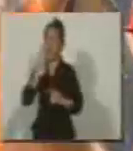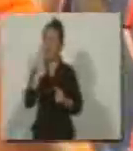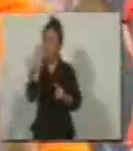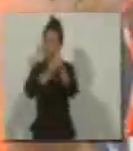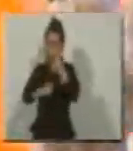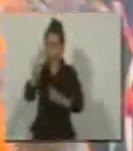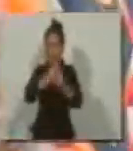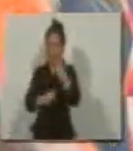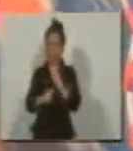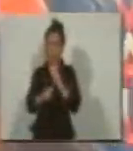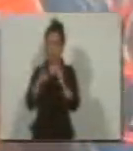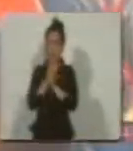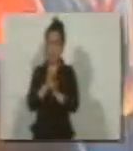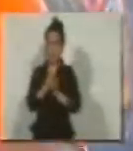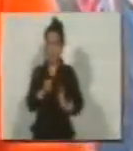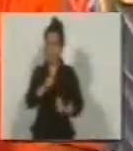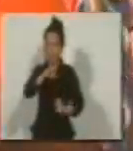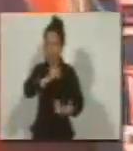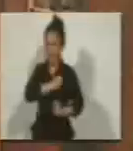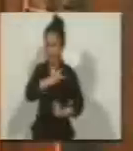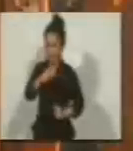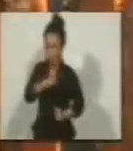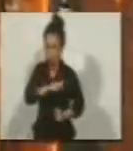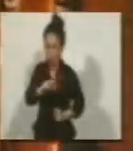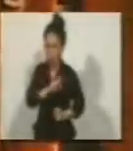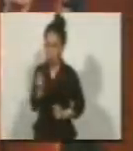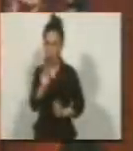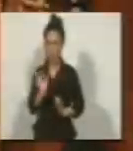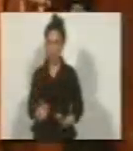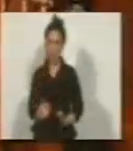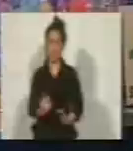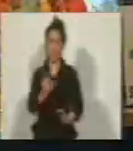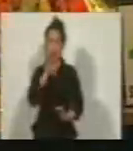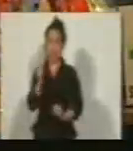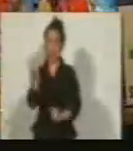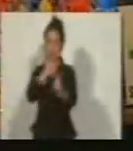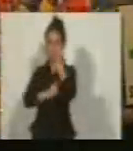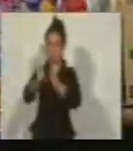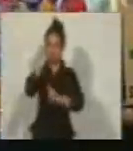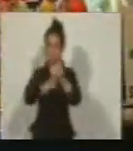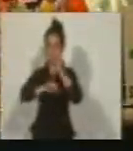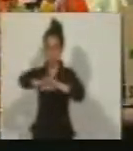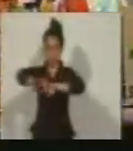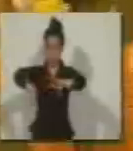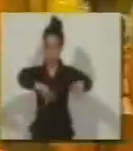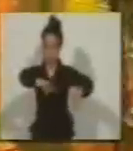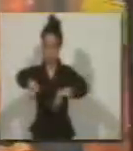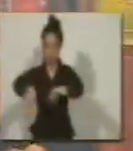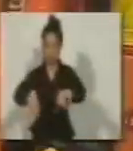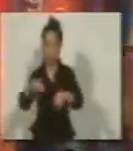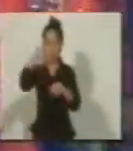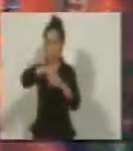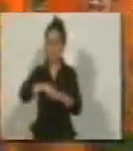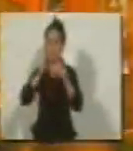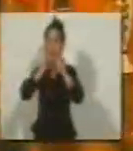fue por ébola, fue por ladrón, implicada hasta en el caso Gürtel. Y con razón,